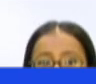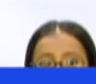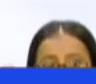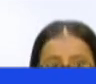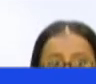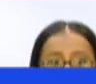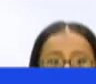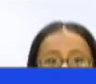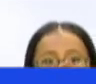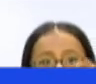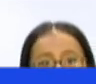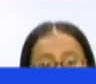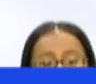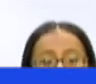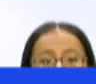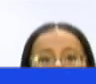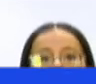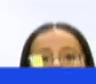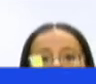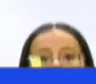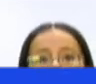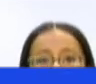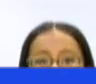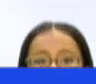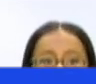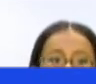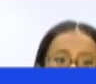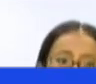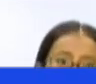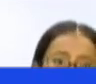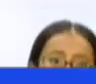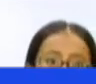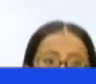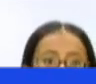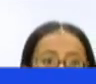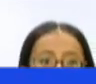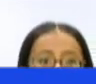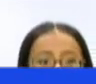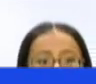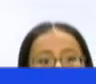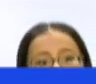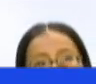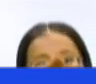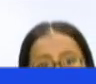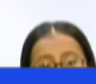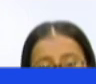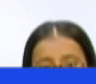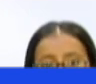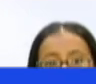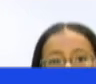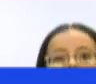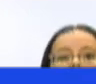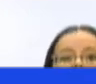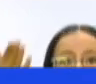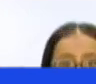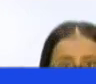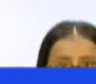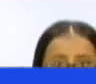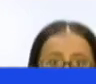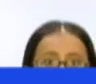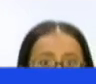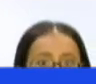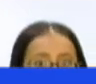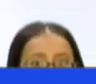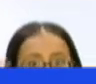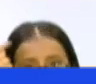de Mauricio Oliva como presidente del Congreso Nacional. En